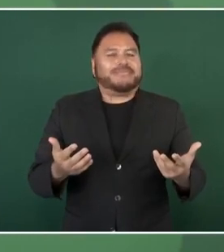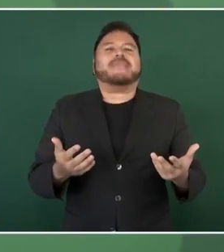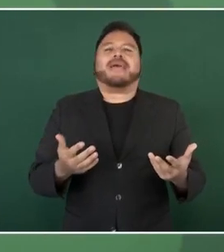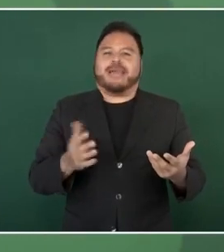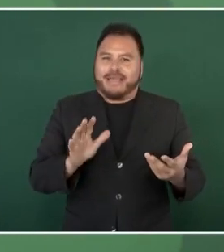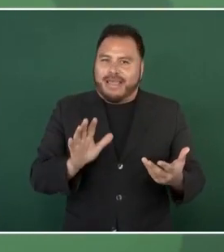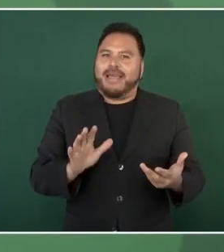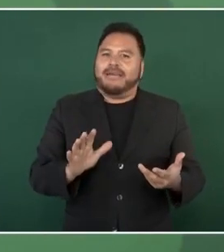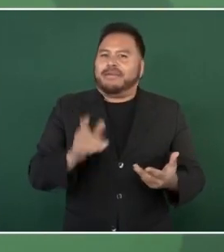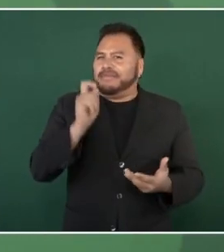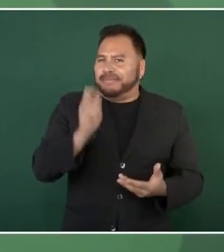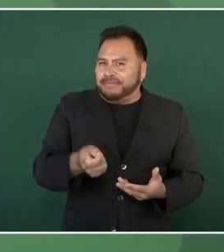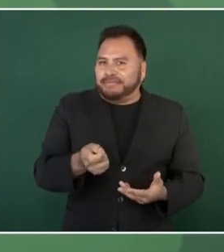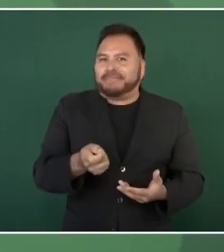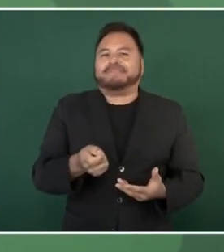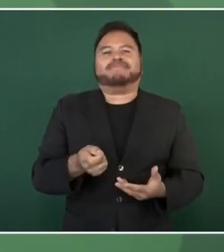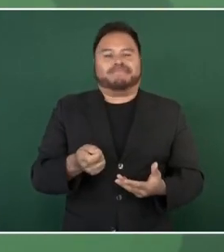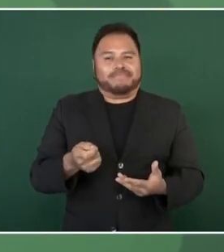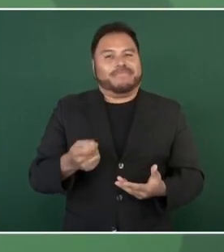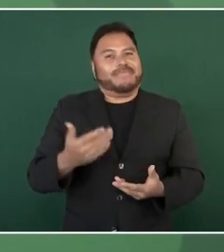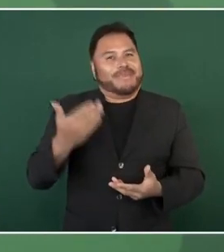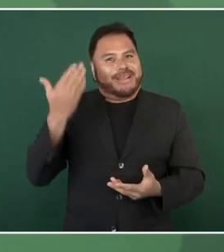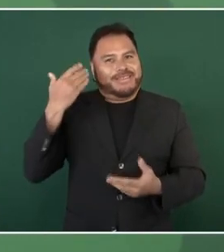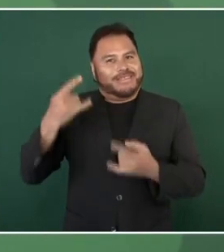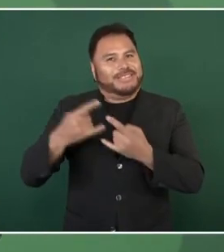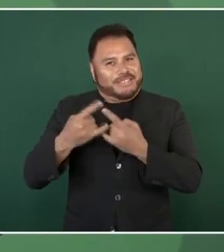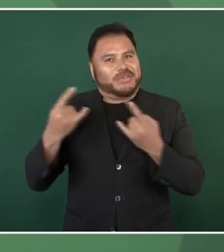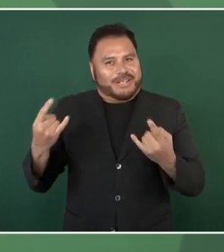con nuestro pasado,